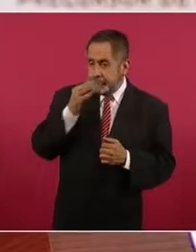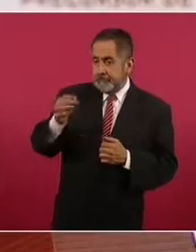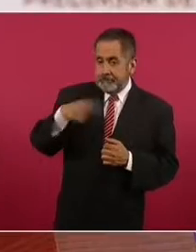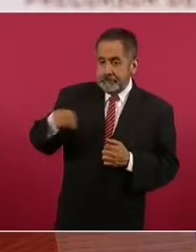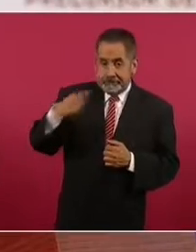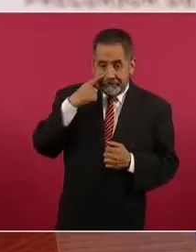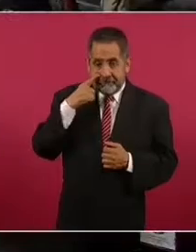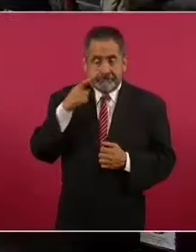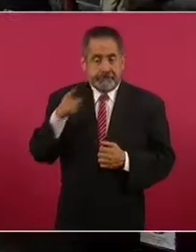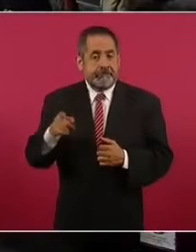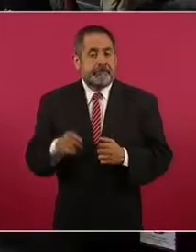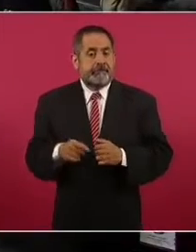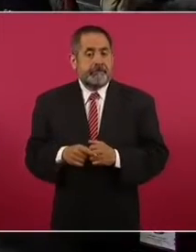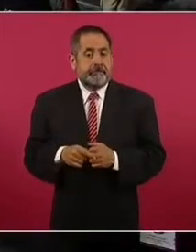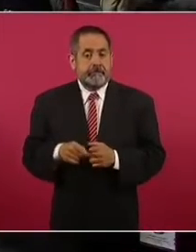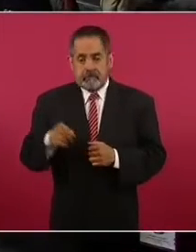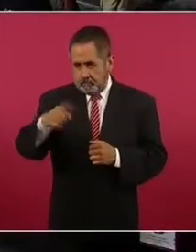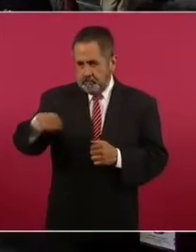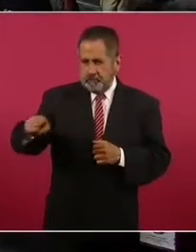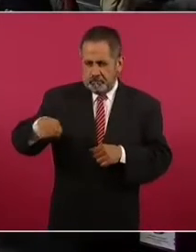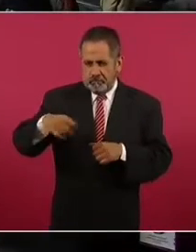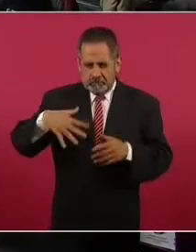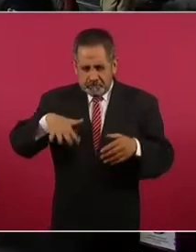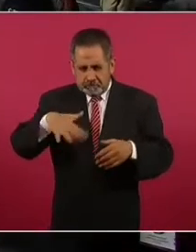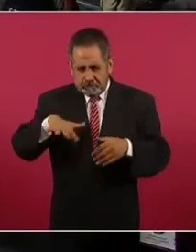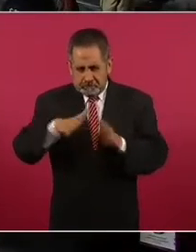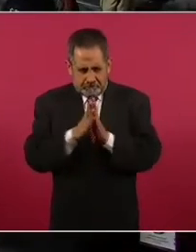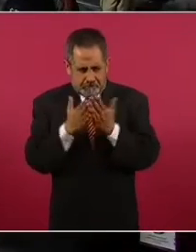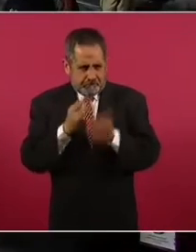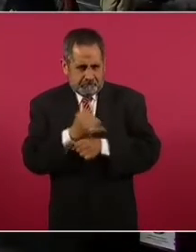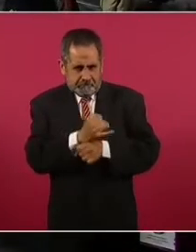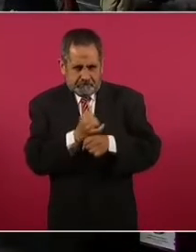podría decirles que busquen